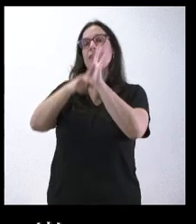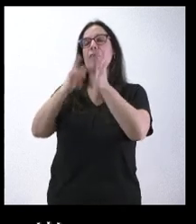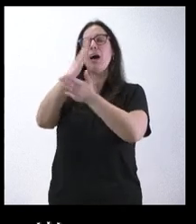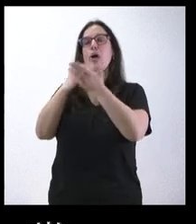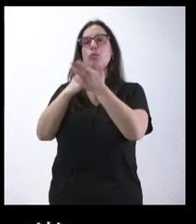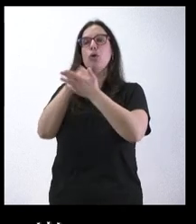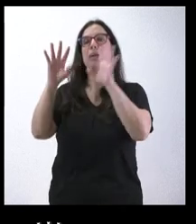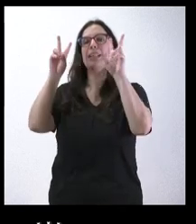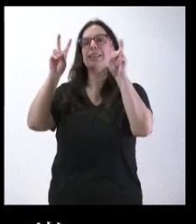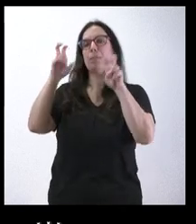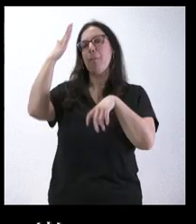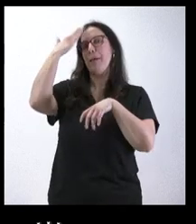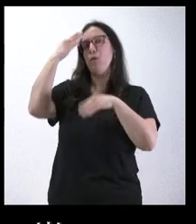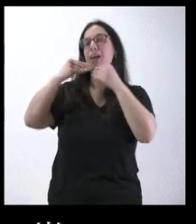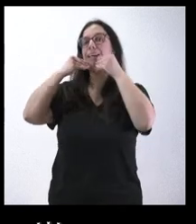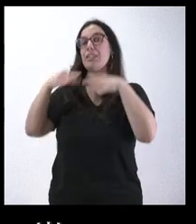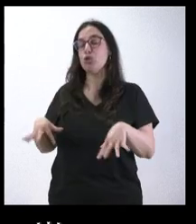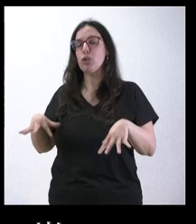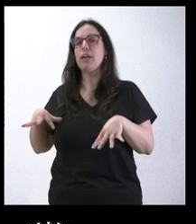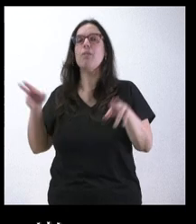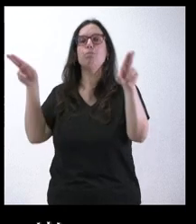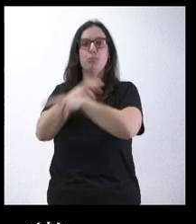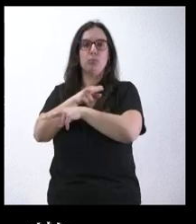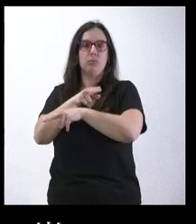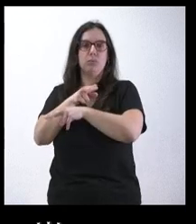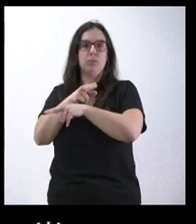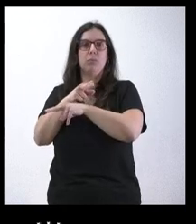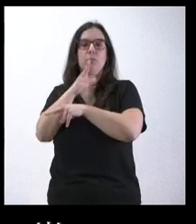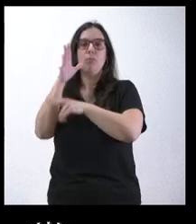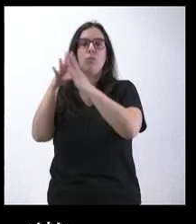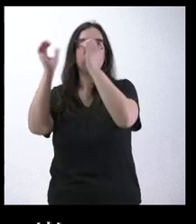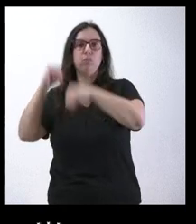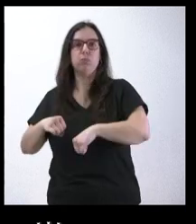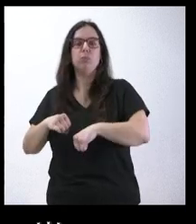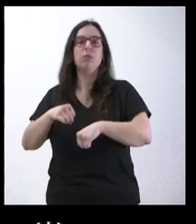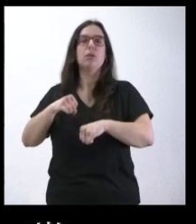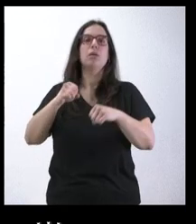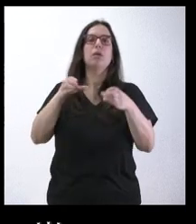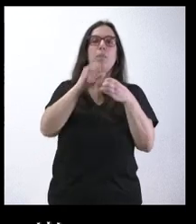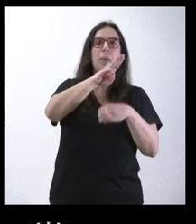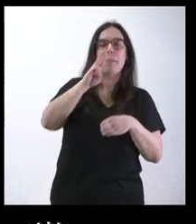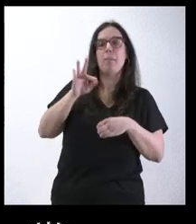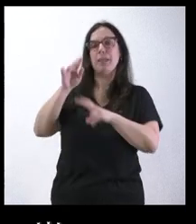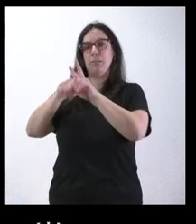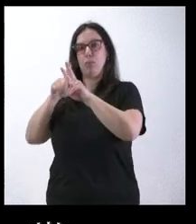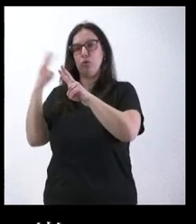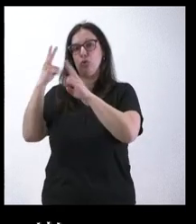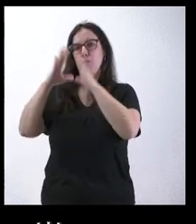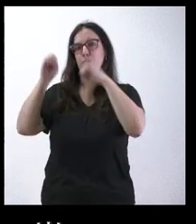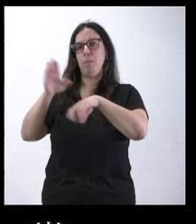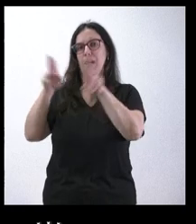memoria histórica la aprueban el partido popular y vox no sé qué intenciones hay aquí si